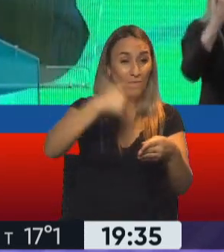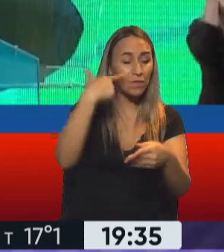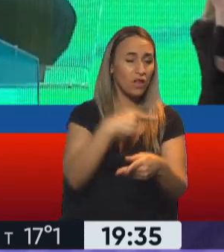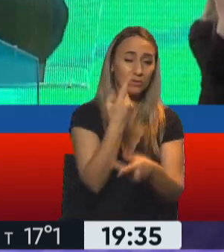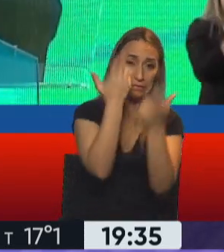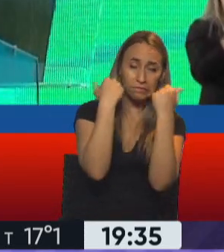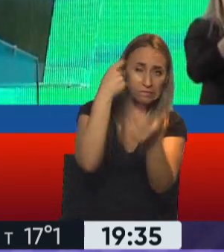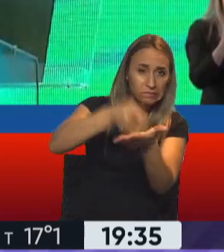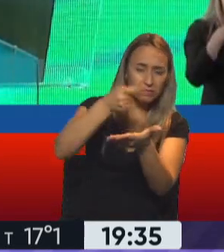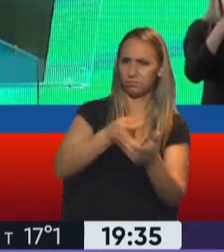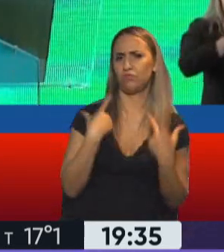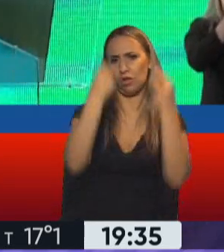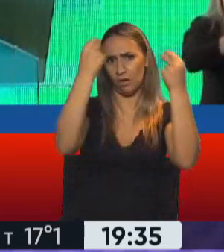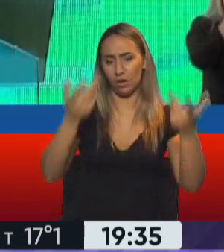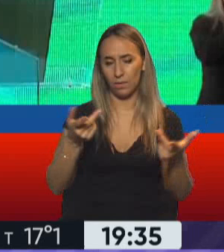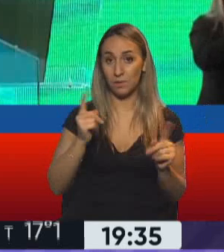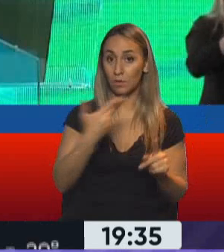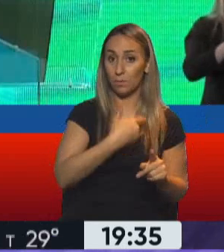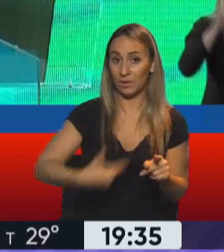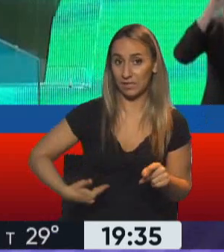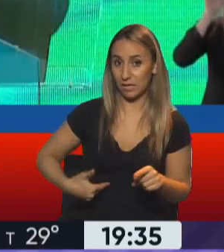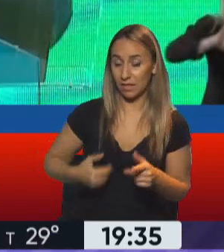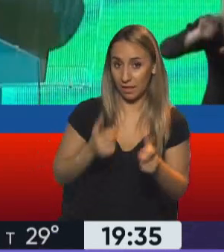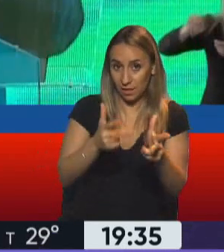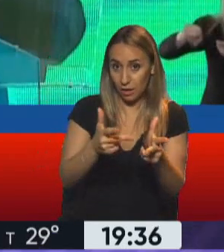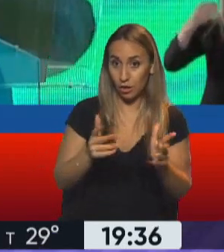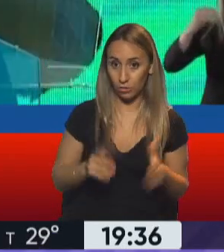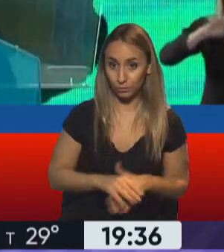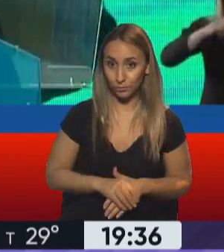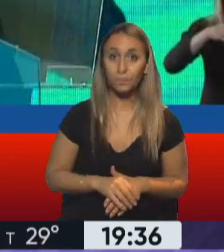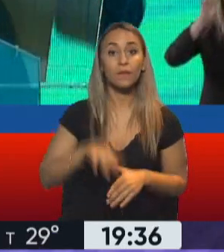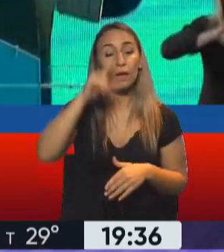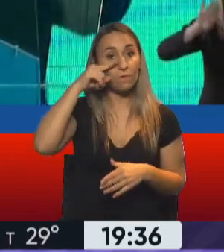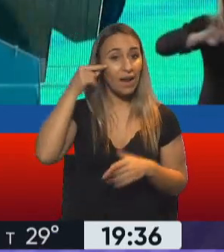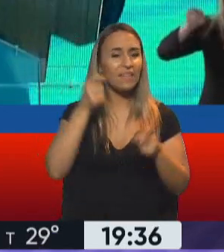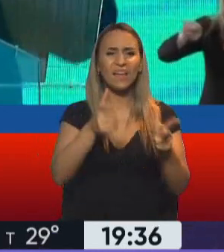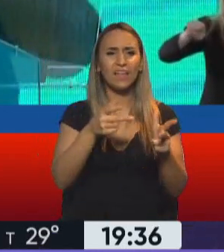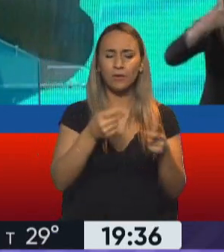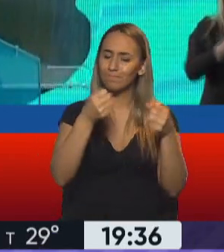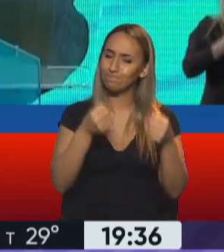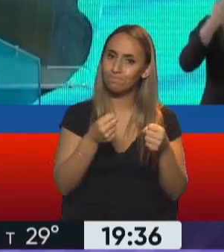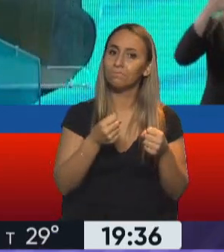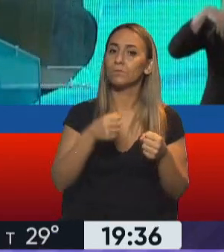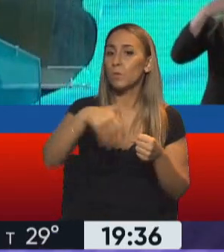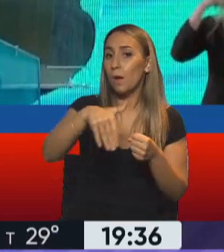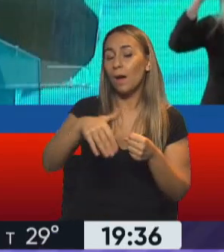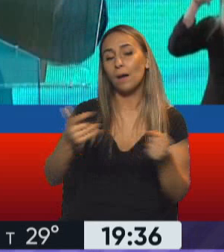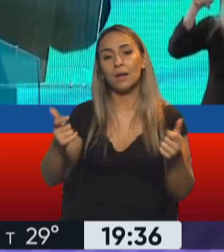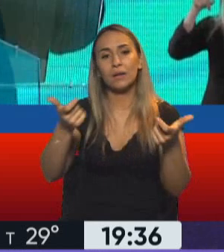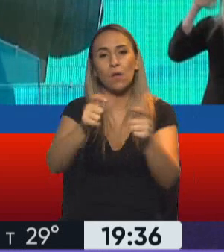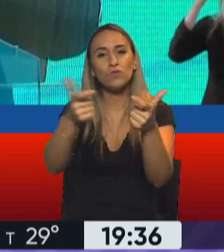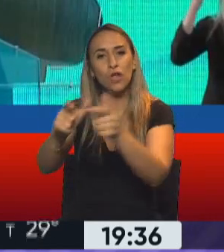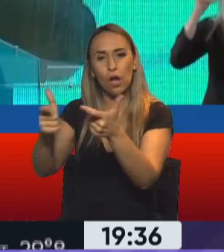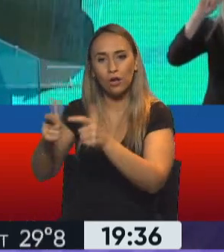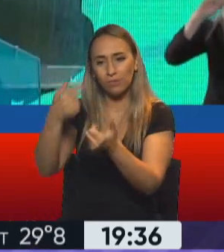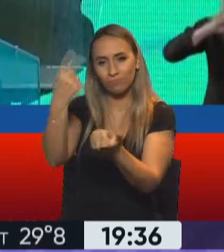Monetario Internacional, dijo el mandatario en su discurso. Fernández además va a sostener diferentes reuniones bilaterales